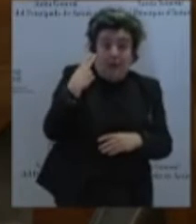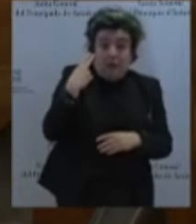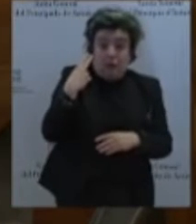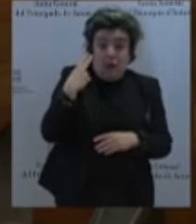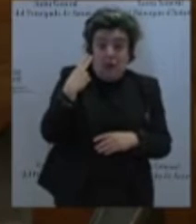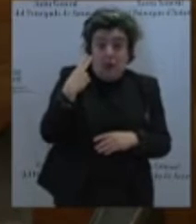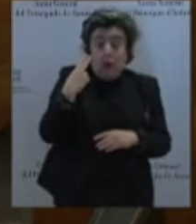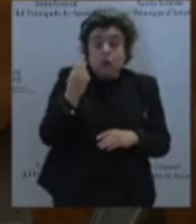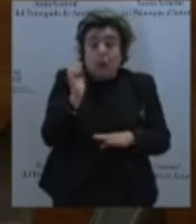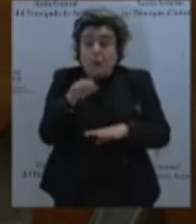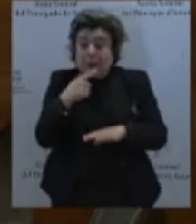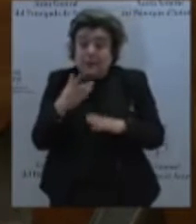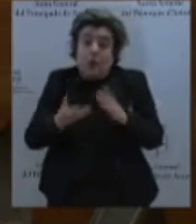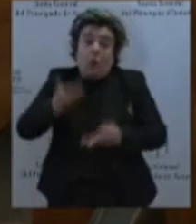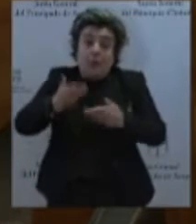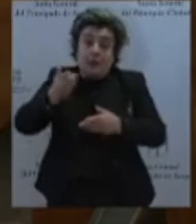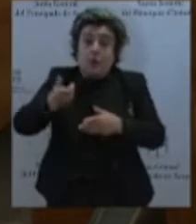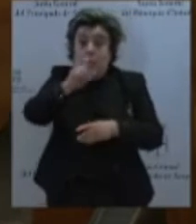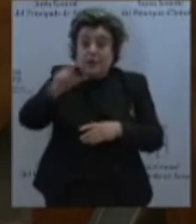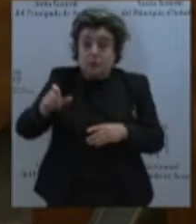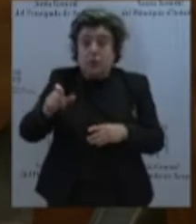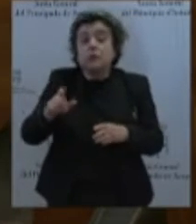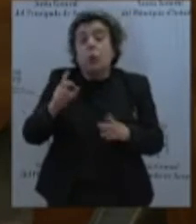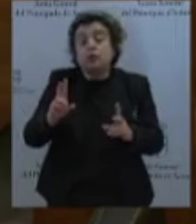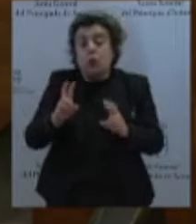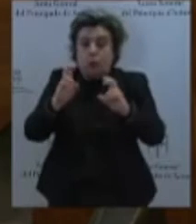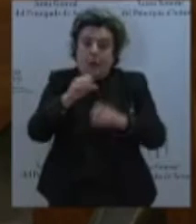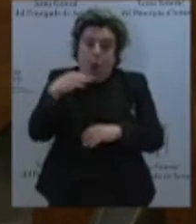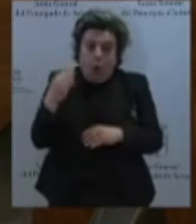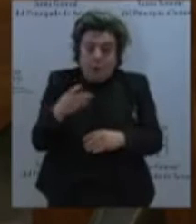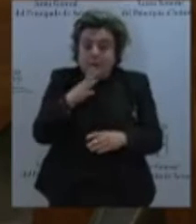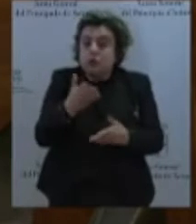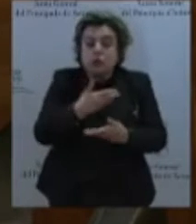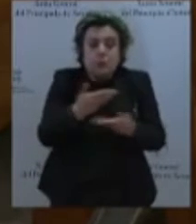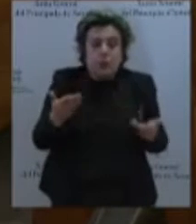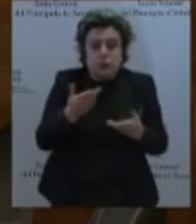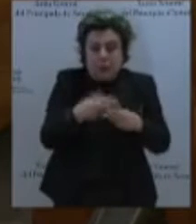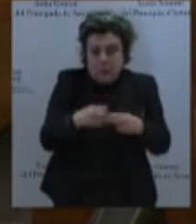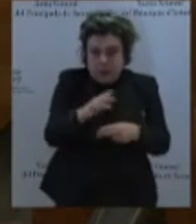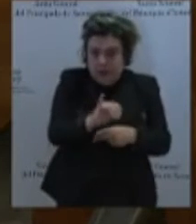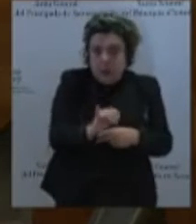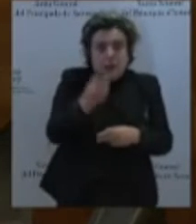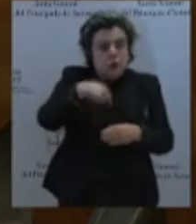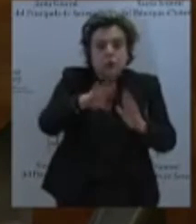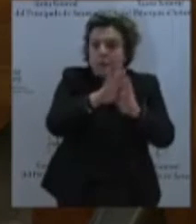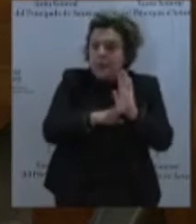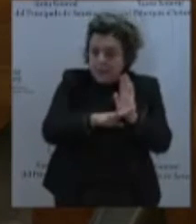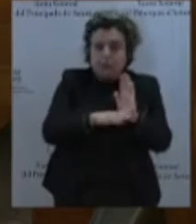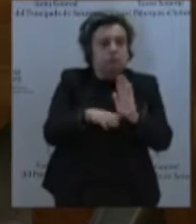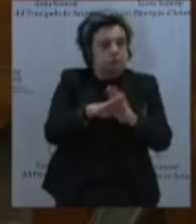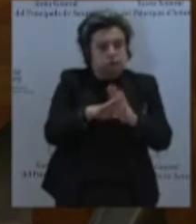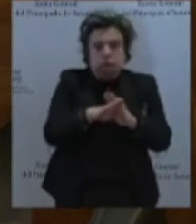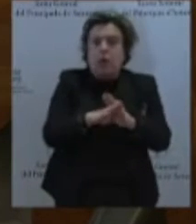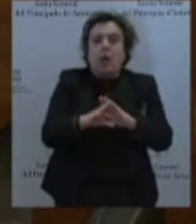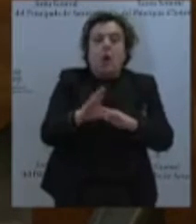un ejemplo. Así que, desde luego, la voluntad política no nos falta. Estamos adoptando medidas desde la Consejería de Salud y desde el conjunto del Gobierno, pero soy